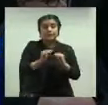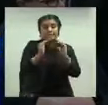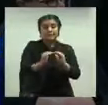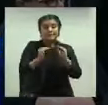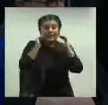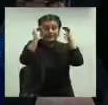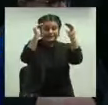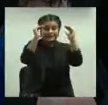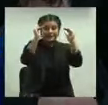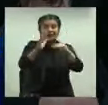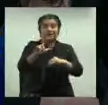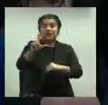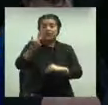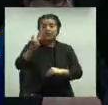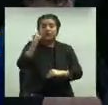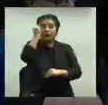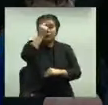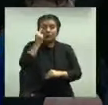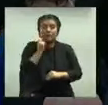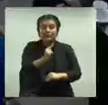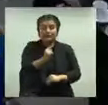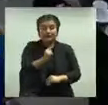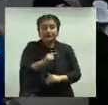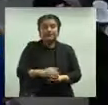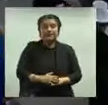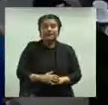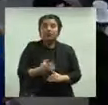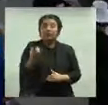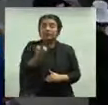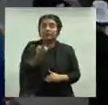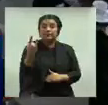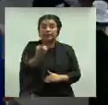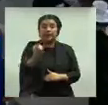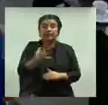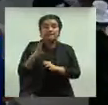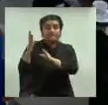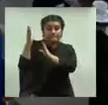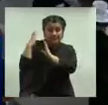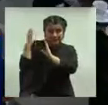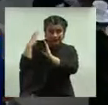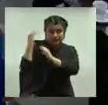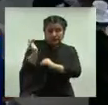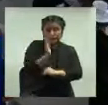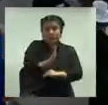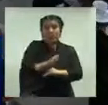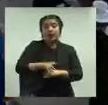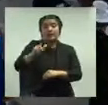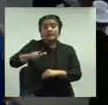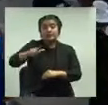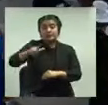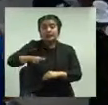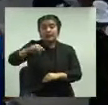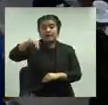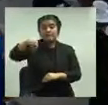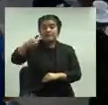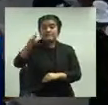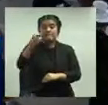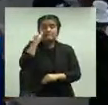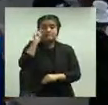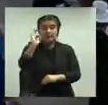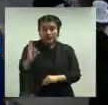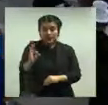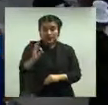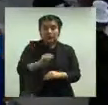Magíster Luis Antonio Ruano Castillo, Universidad Mariano Gálvez, Licenciado Mario Raúl